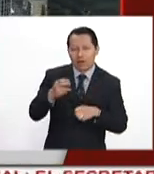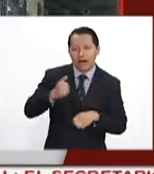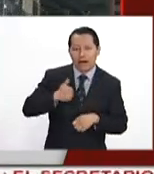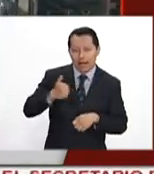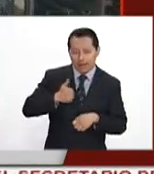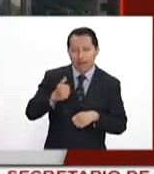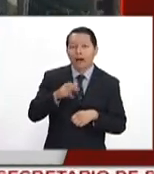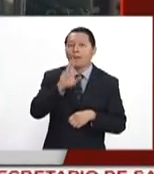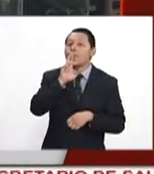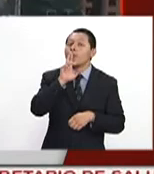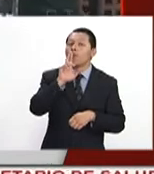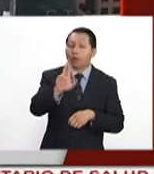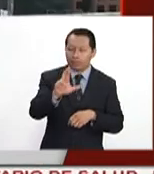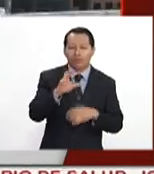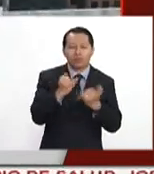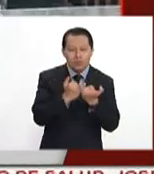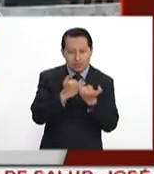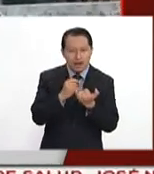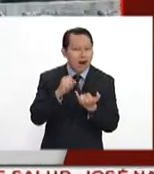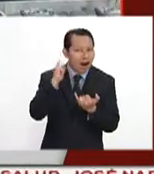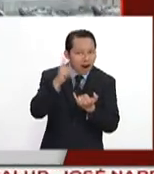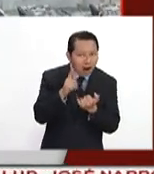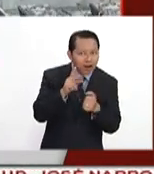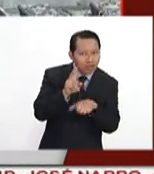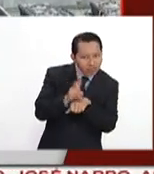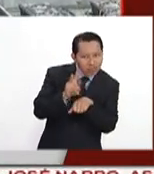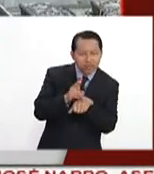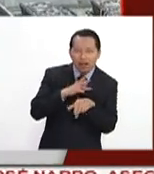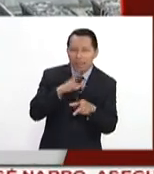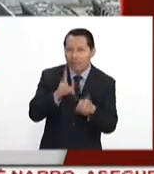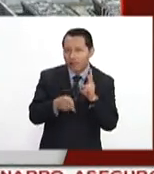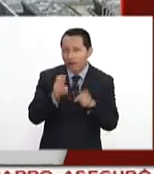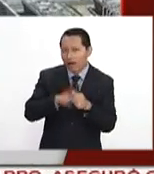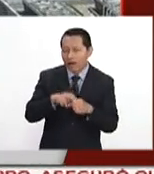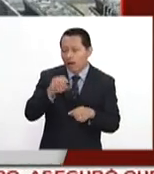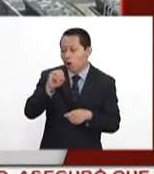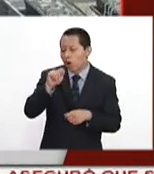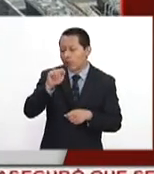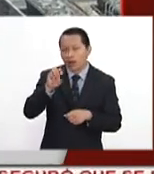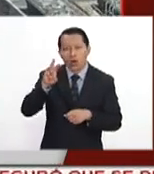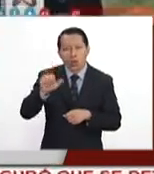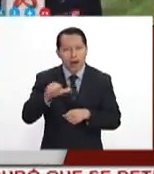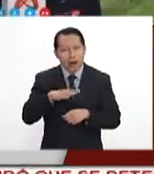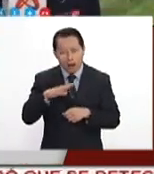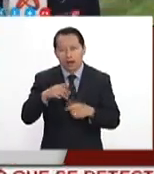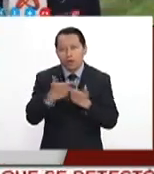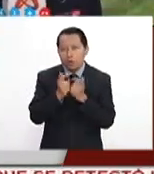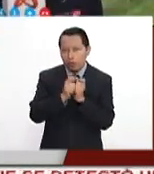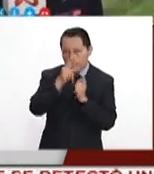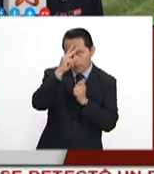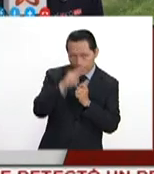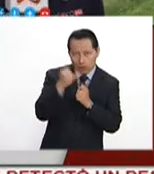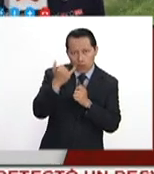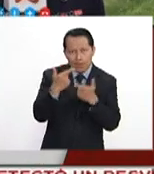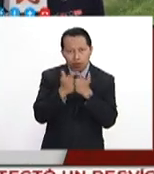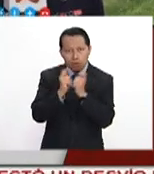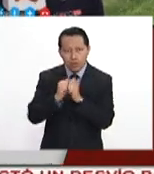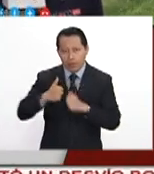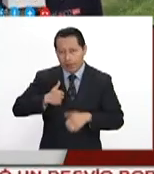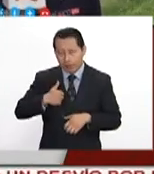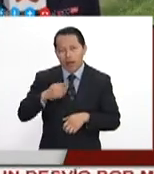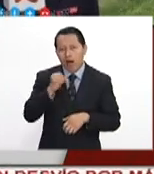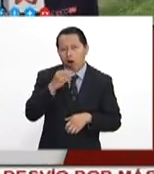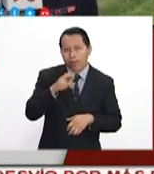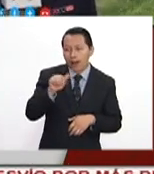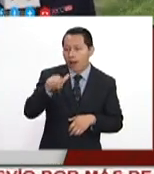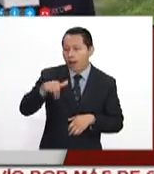Es el reporte y por supuesto que estaremos al pendiente de estas pláticas allá en Ottawa entre la delegación mexicana y la delegación canadiense. Omar,